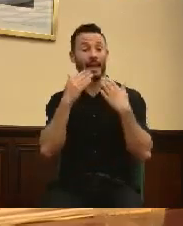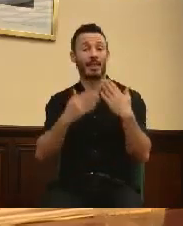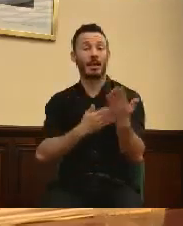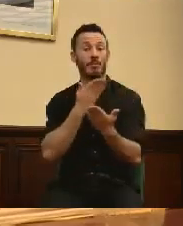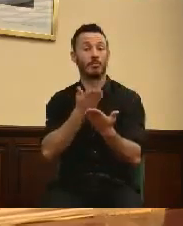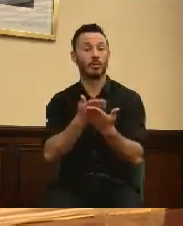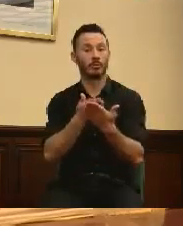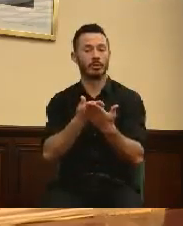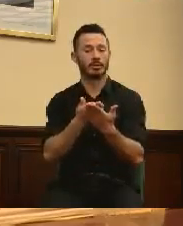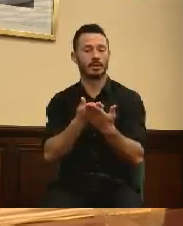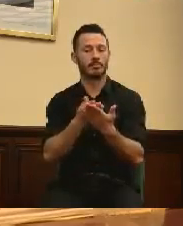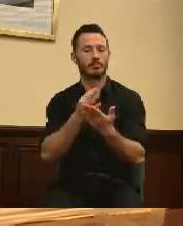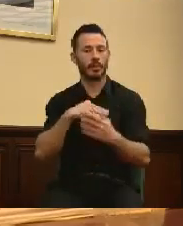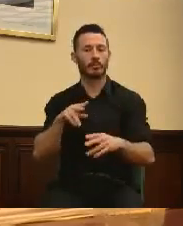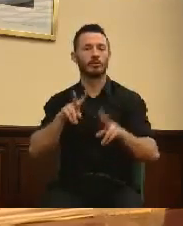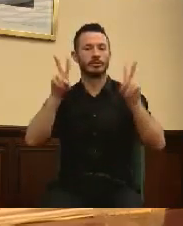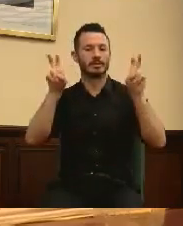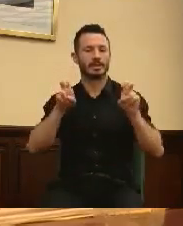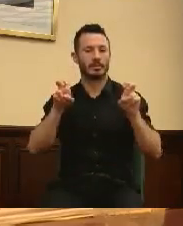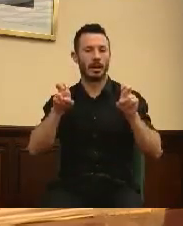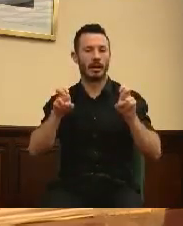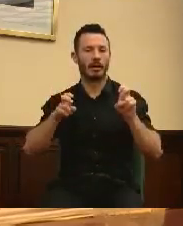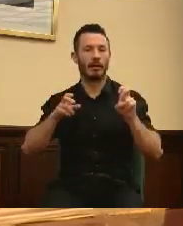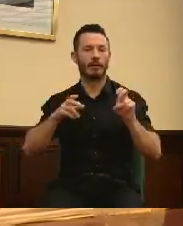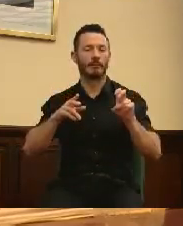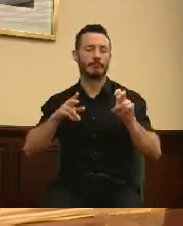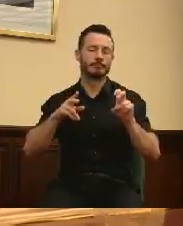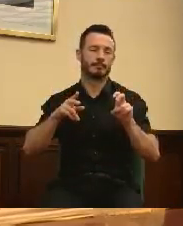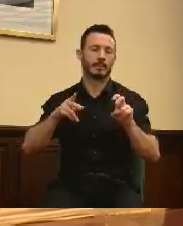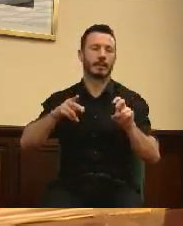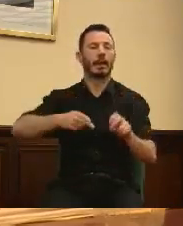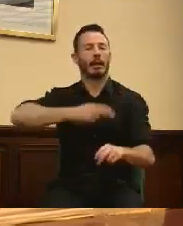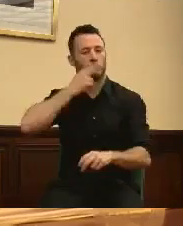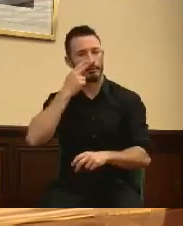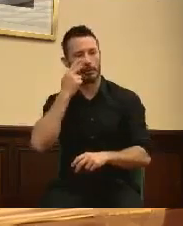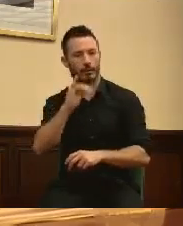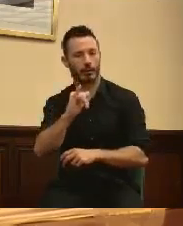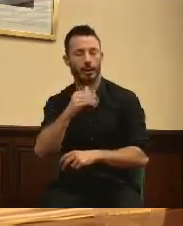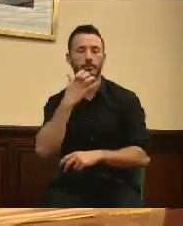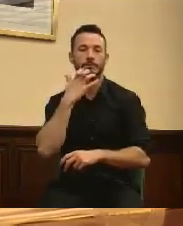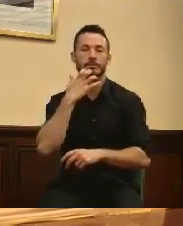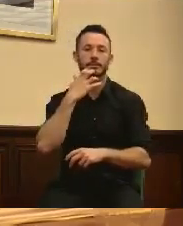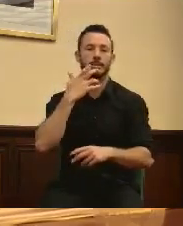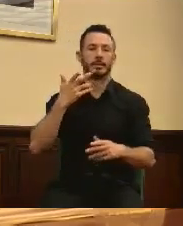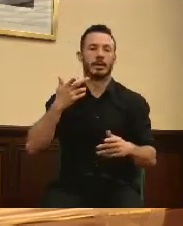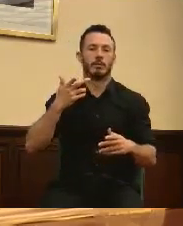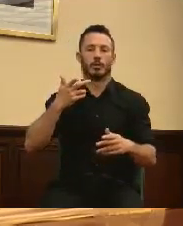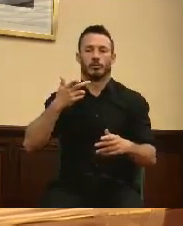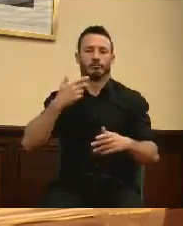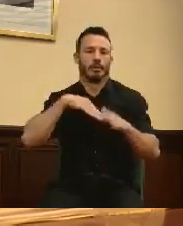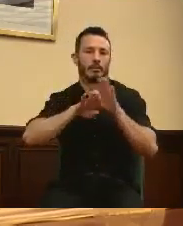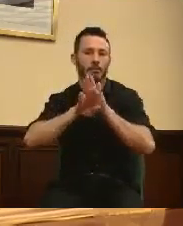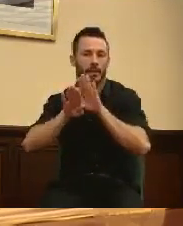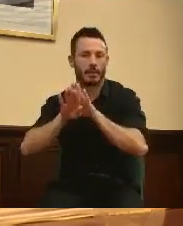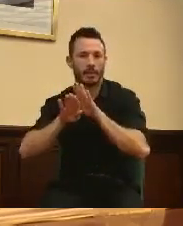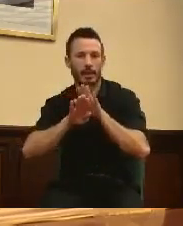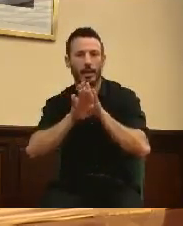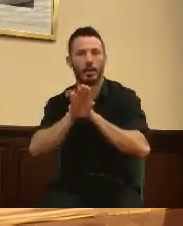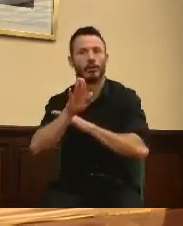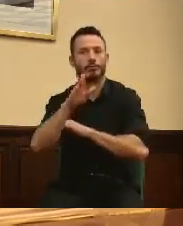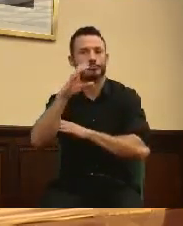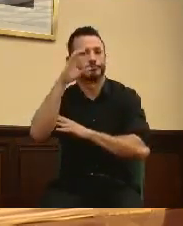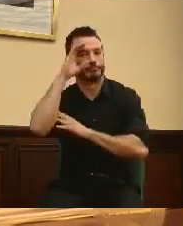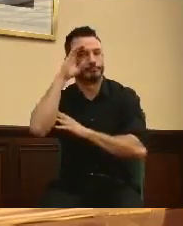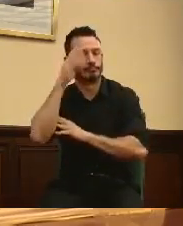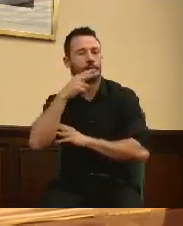este espacio de asuntos que sí nos conciernen a todos y todas y de hablar de temas que seguramente a gran parte de nuestros vecinos y vecinas les interesa